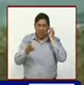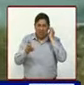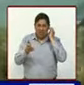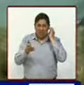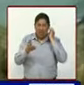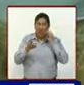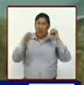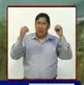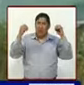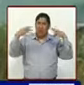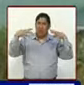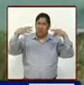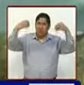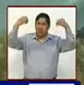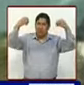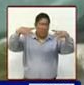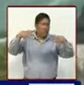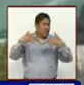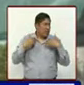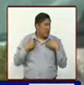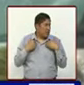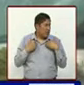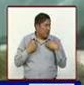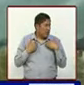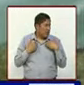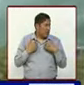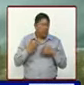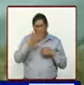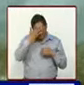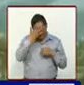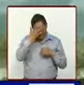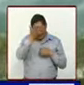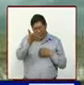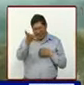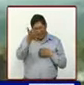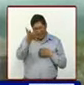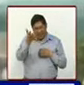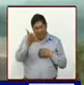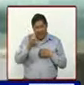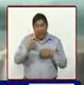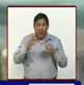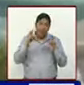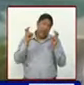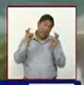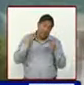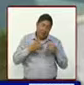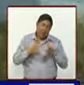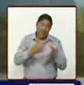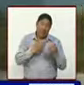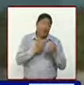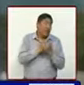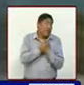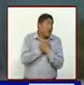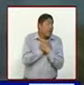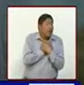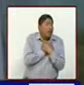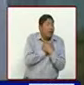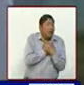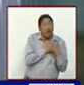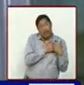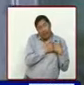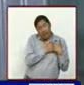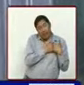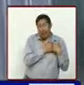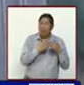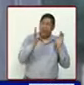de luz LED, va a tener también un punto de la Ruta del Amor, un circuito que también va a incluir otras